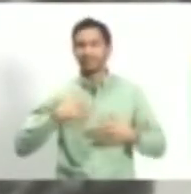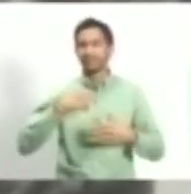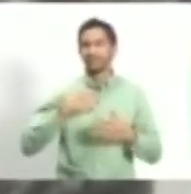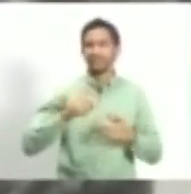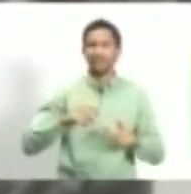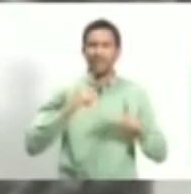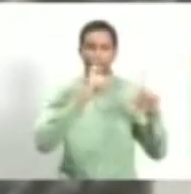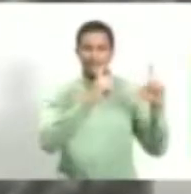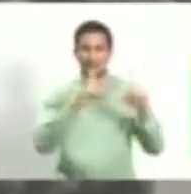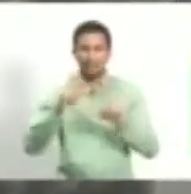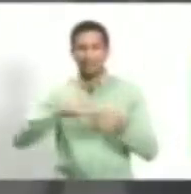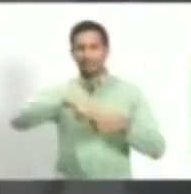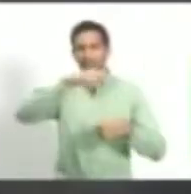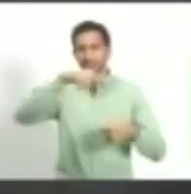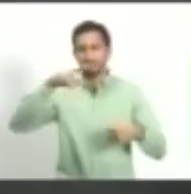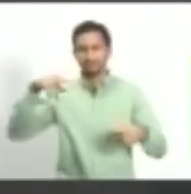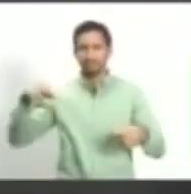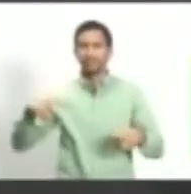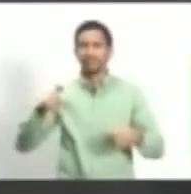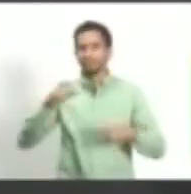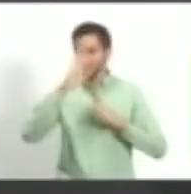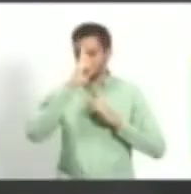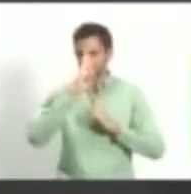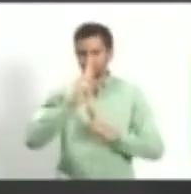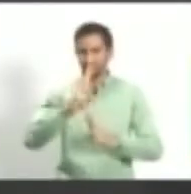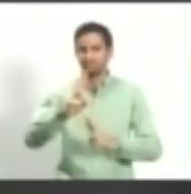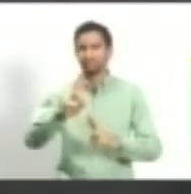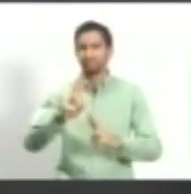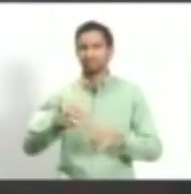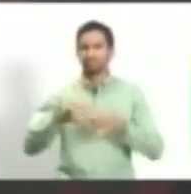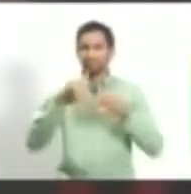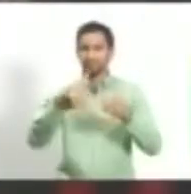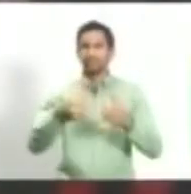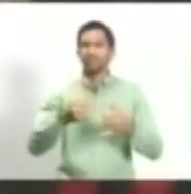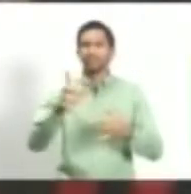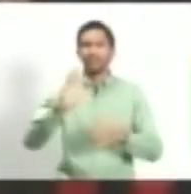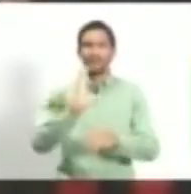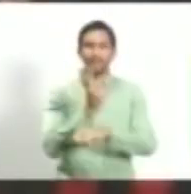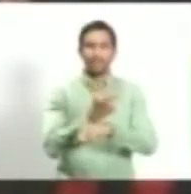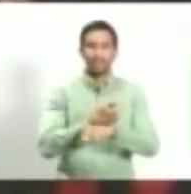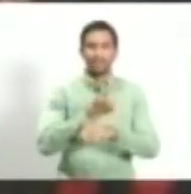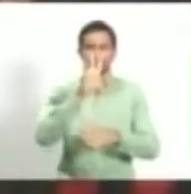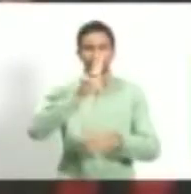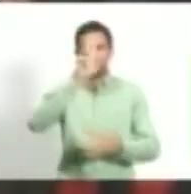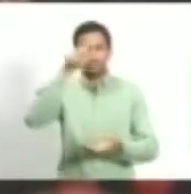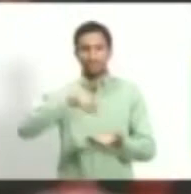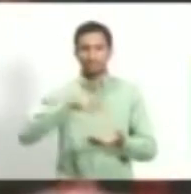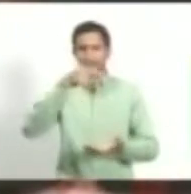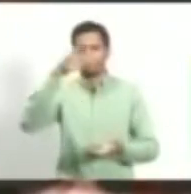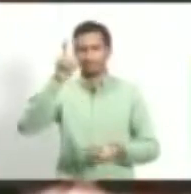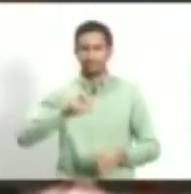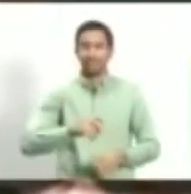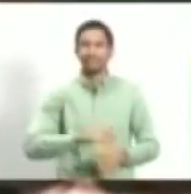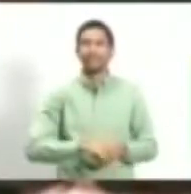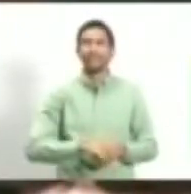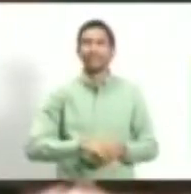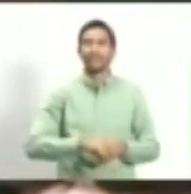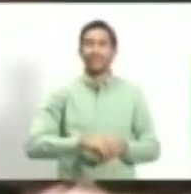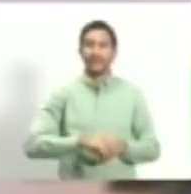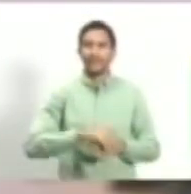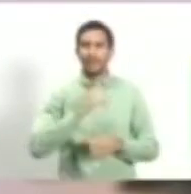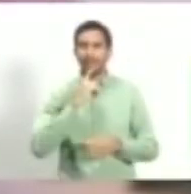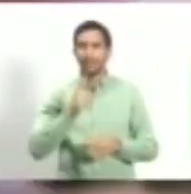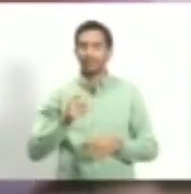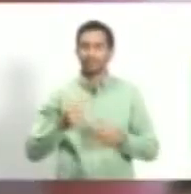fue galardonado con el premio Princesa de Asturias de las Artes 2017. El jurado afirma que es uno de los más completos e innovadores